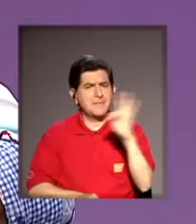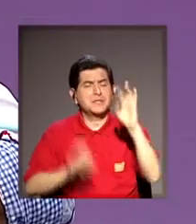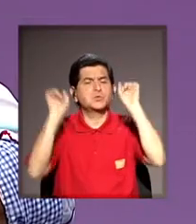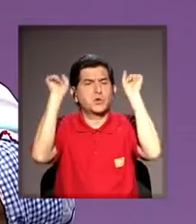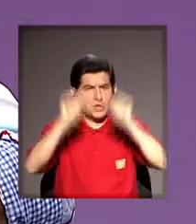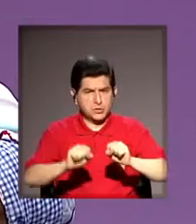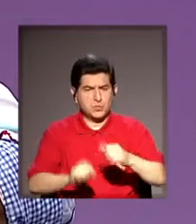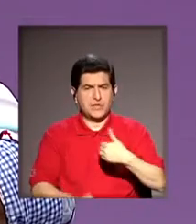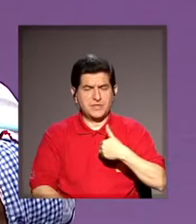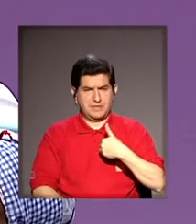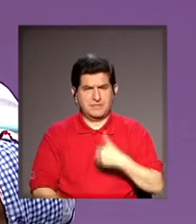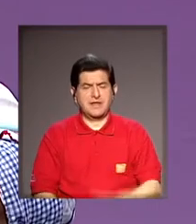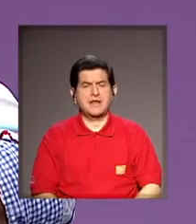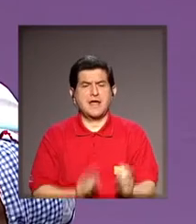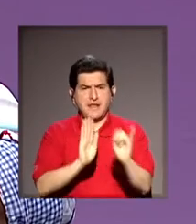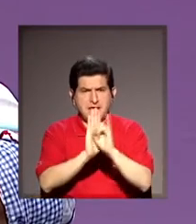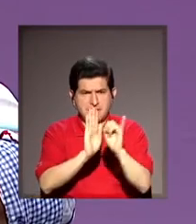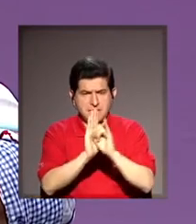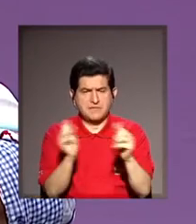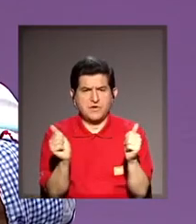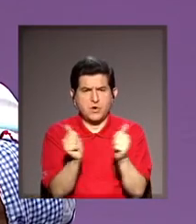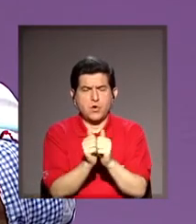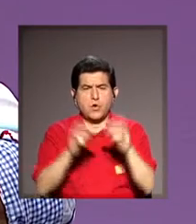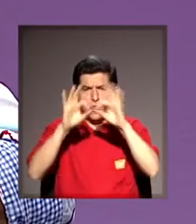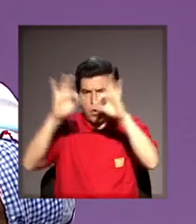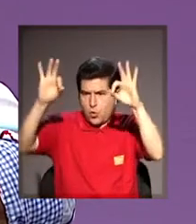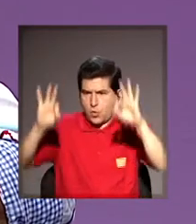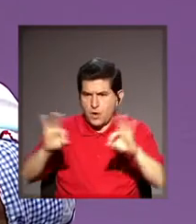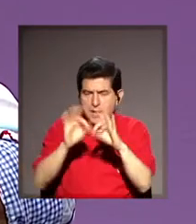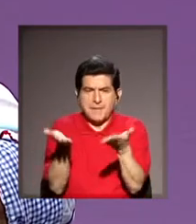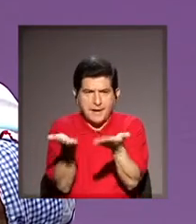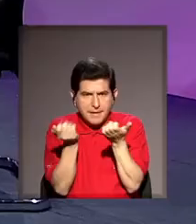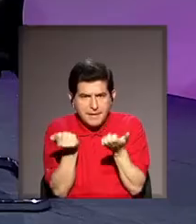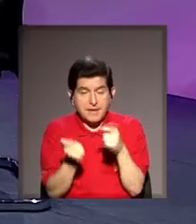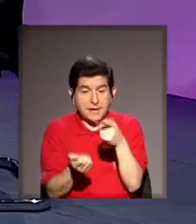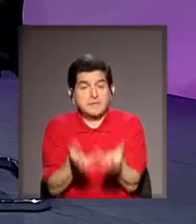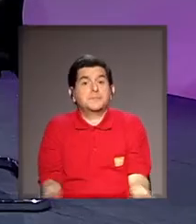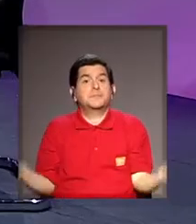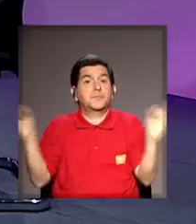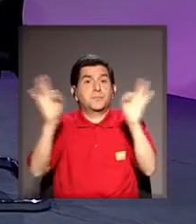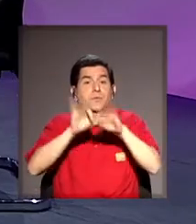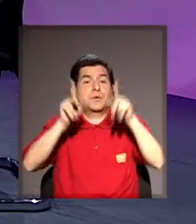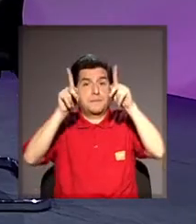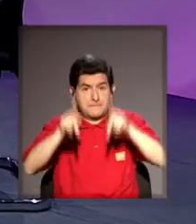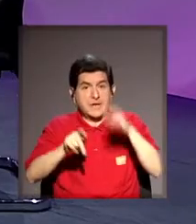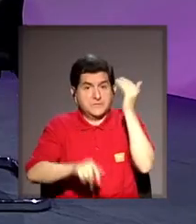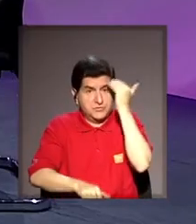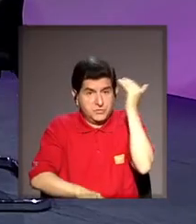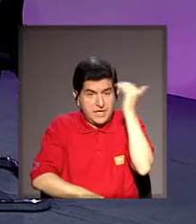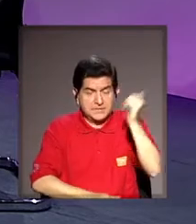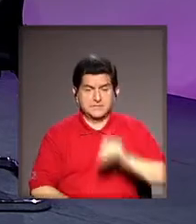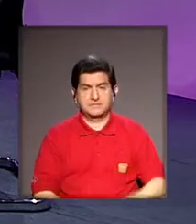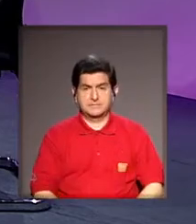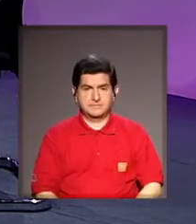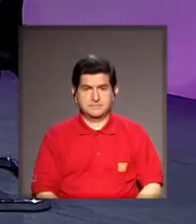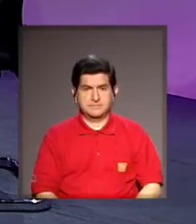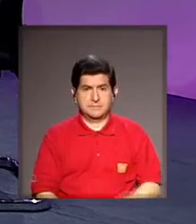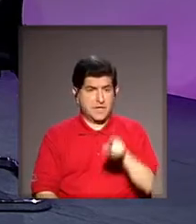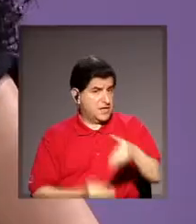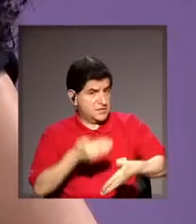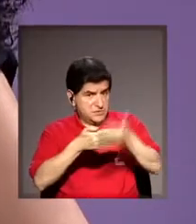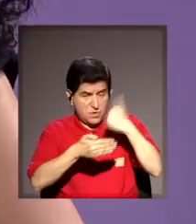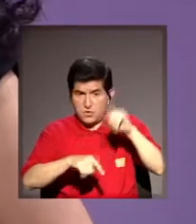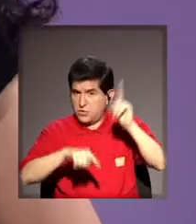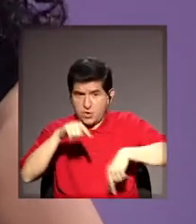pueden tener su índice identificación con la imagen que deseen verdad eso es importante que la gente también lo sepa claro eso antes no se